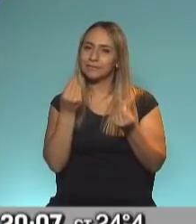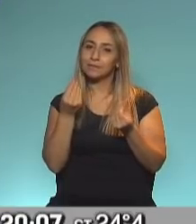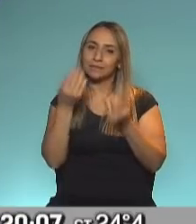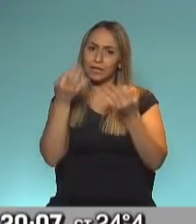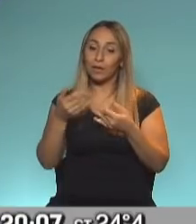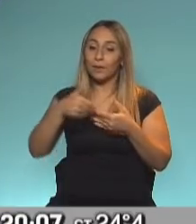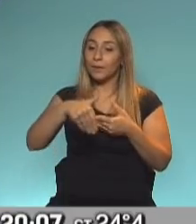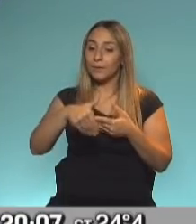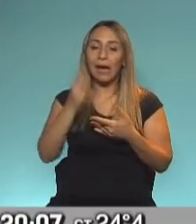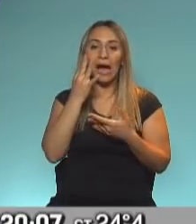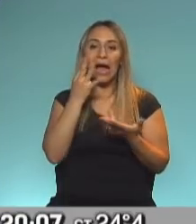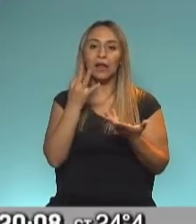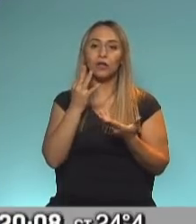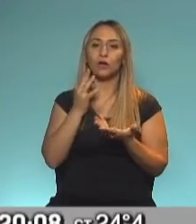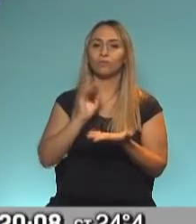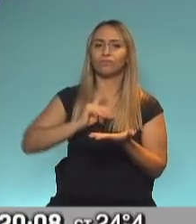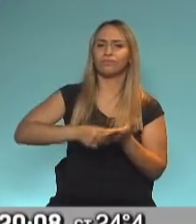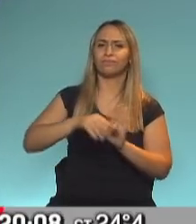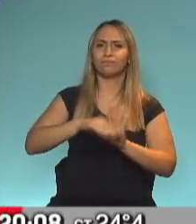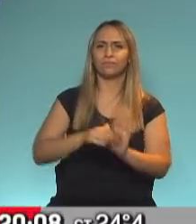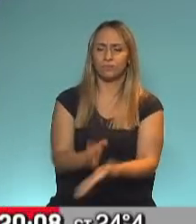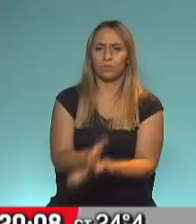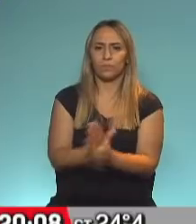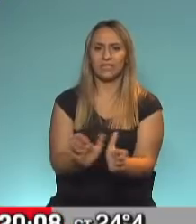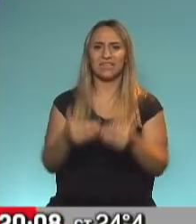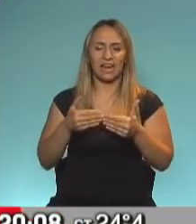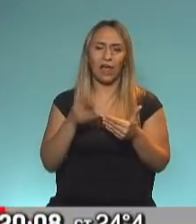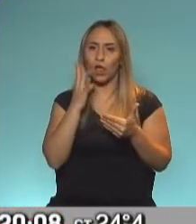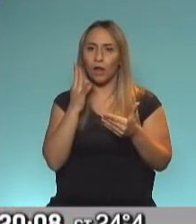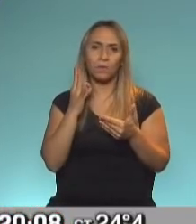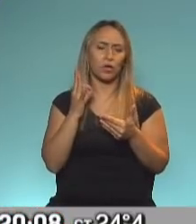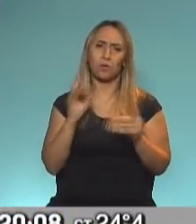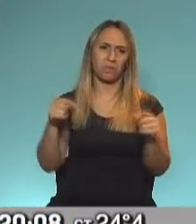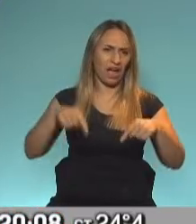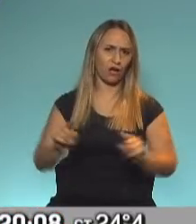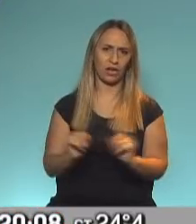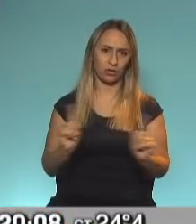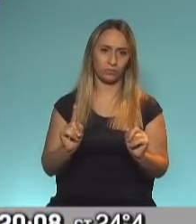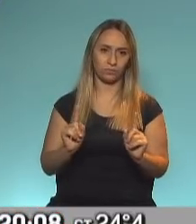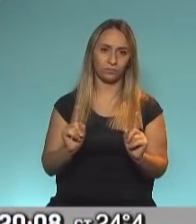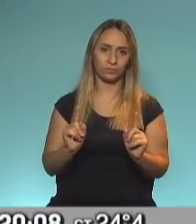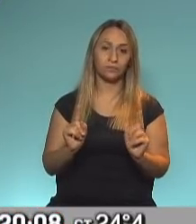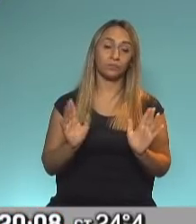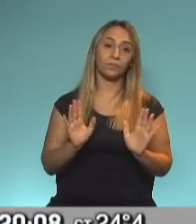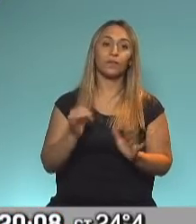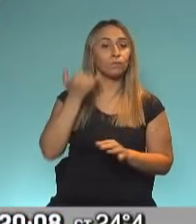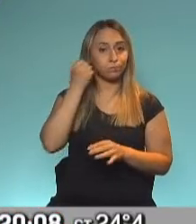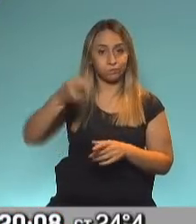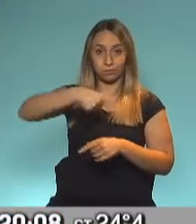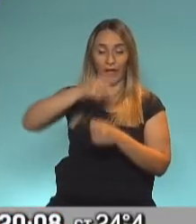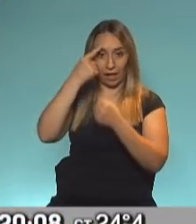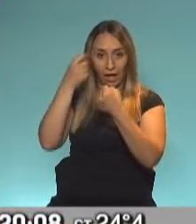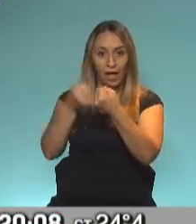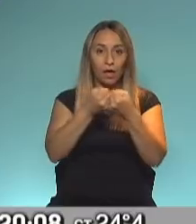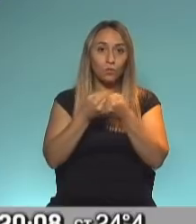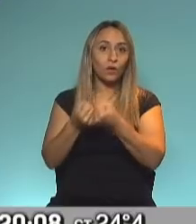haber algún tipo de nueva restricción, pero no va a ser eso, no es este el caso. Sí, lo que acordaron fue